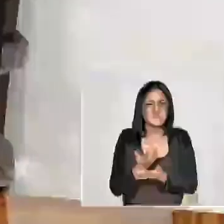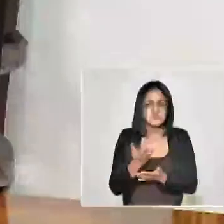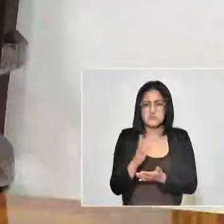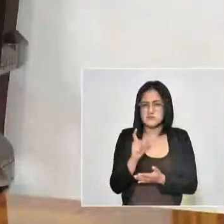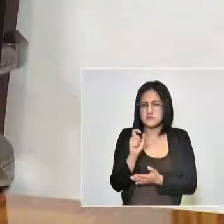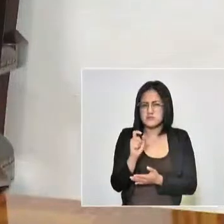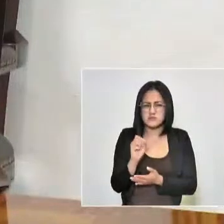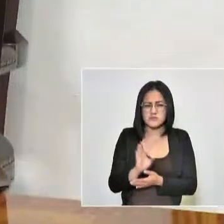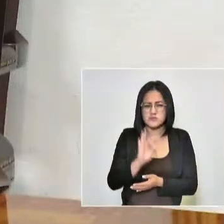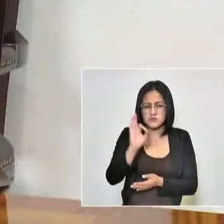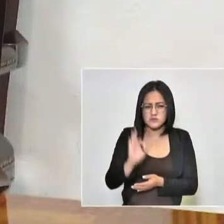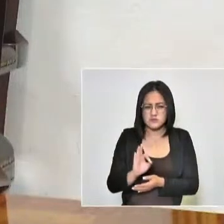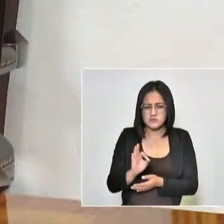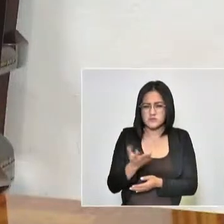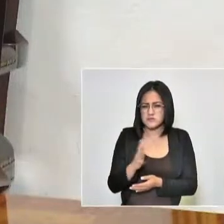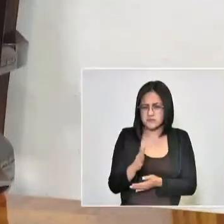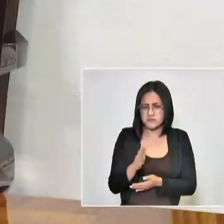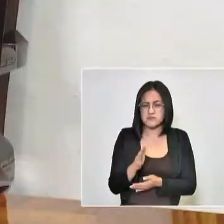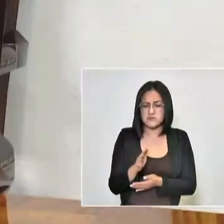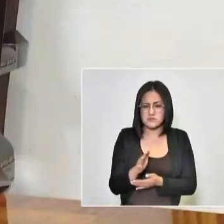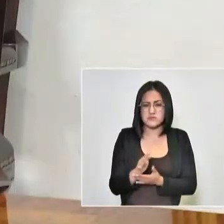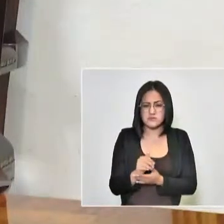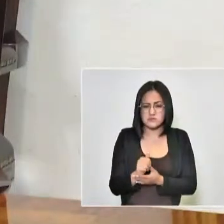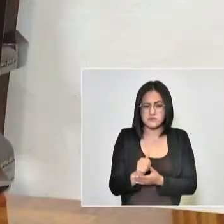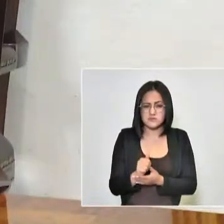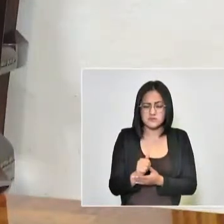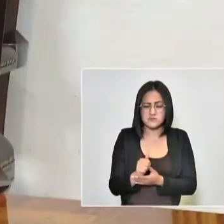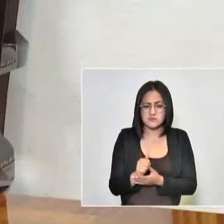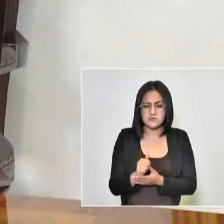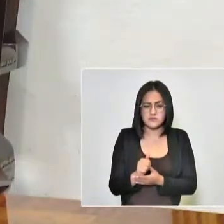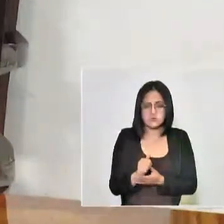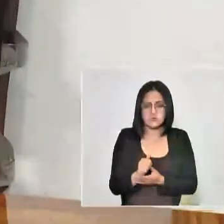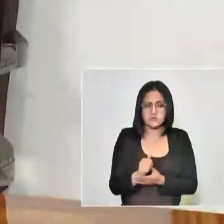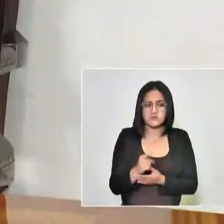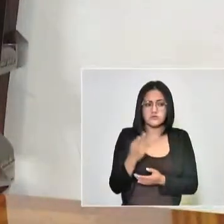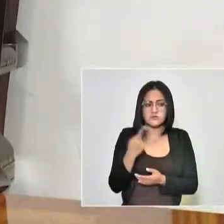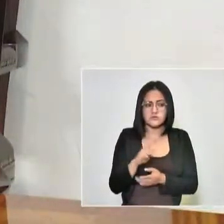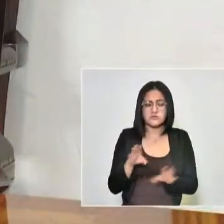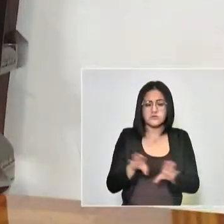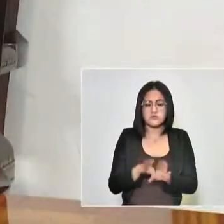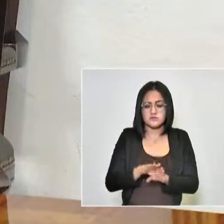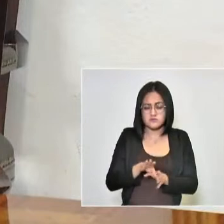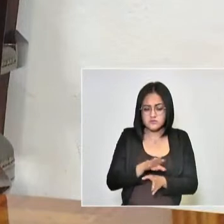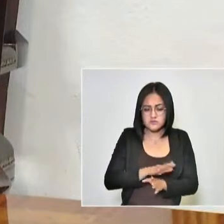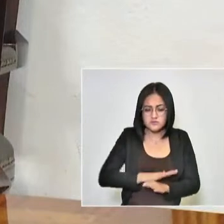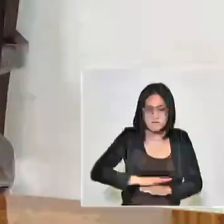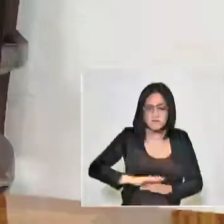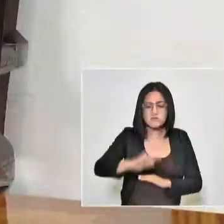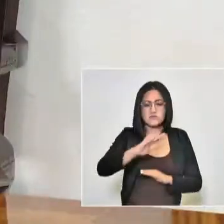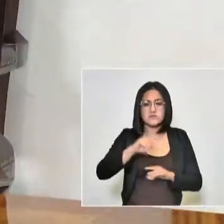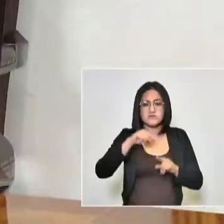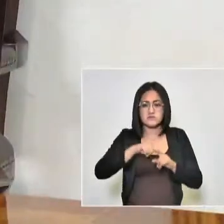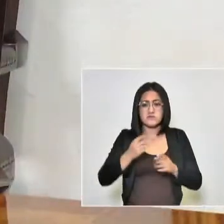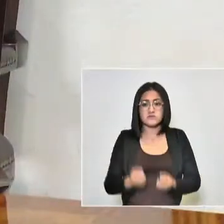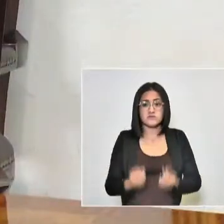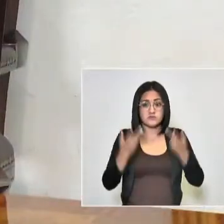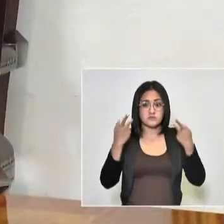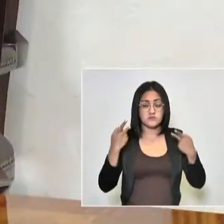en un 20%, más de 20%, tanto superficie como número de